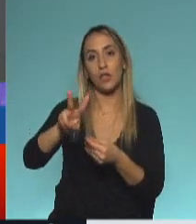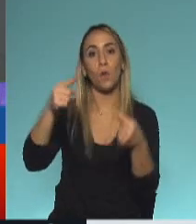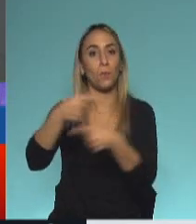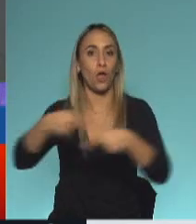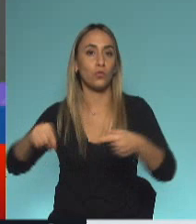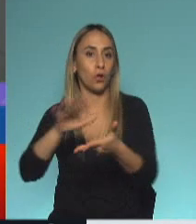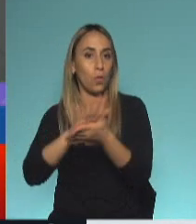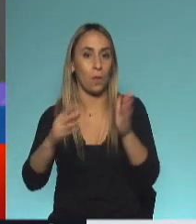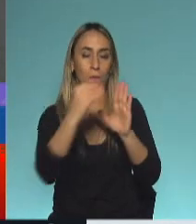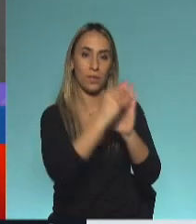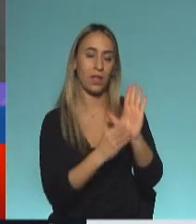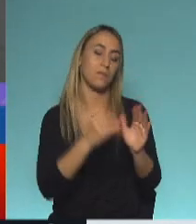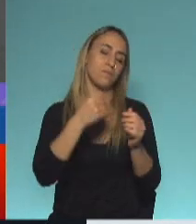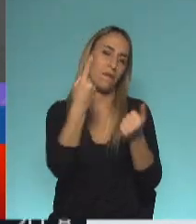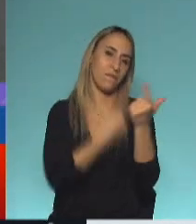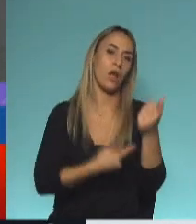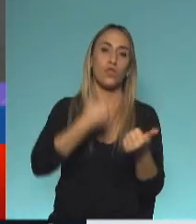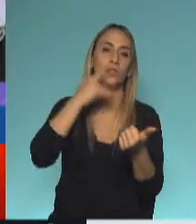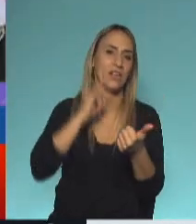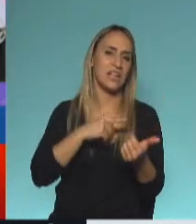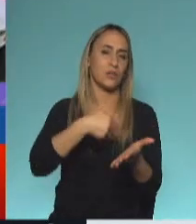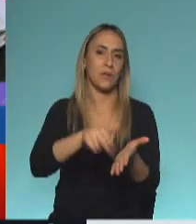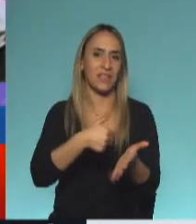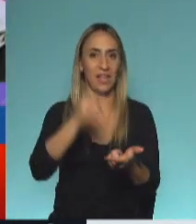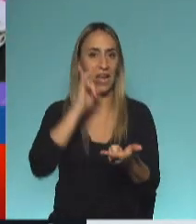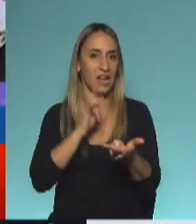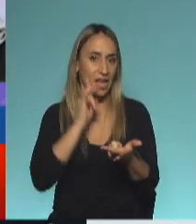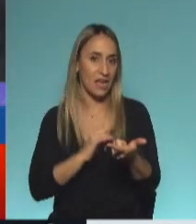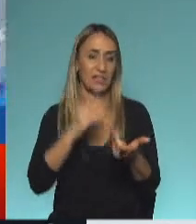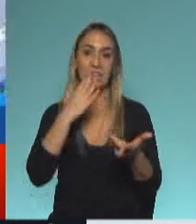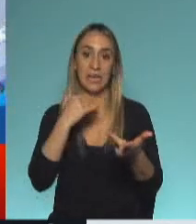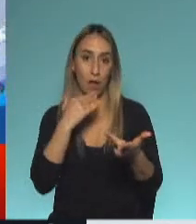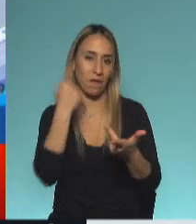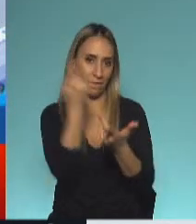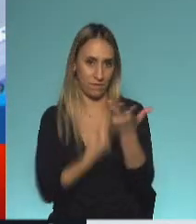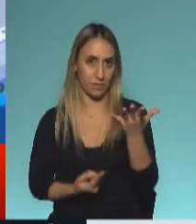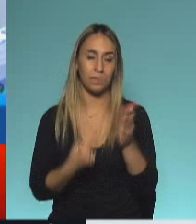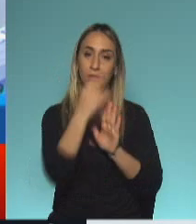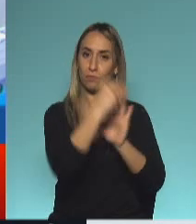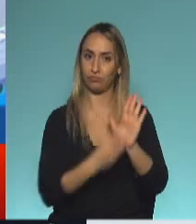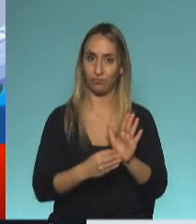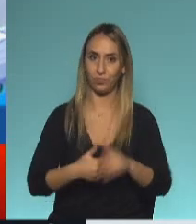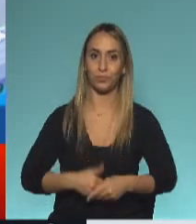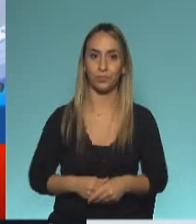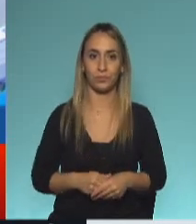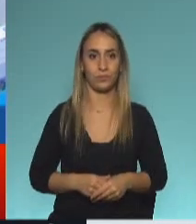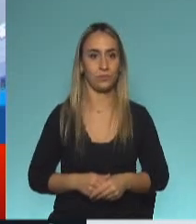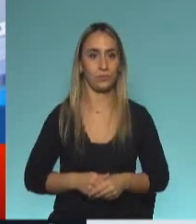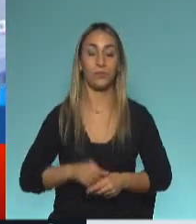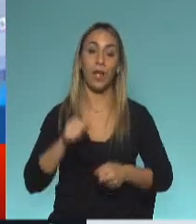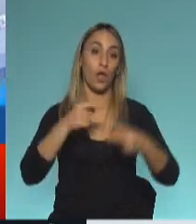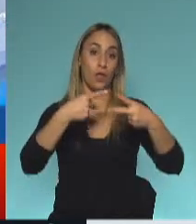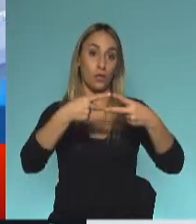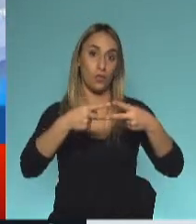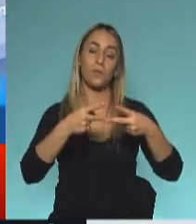como lo veíamos recién dulce de leche manteca leche y crema entre otros si quieres ahora podemos pasar estas son dos medidas